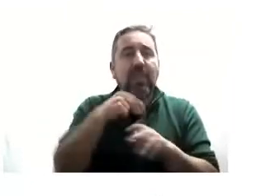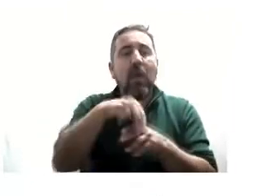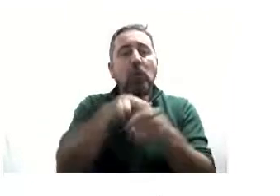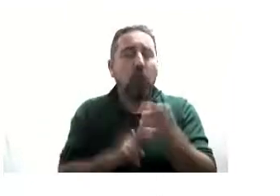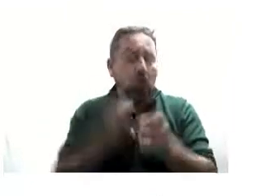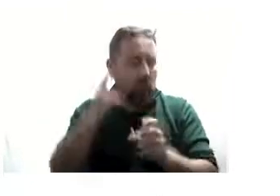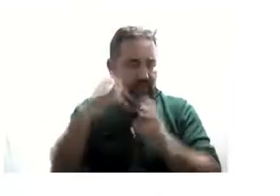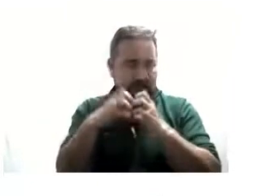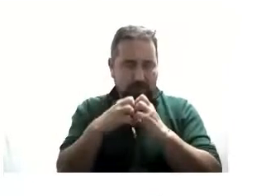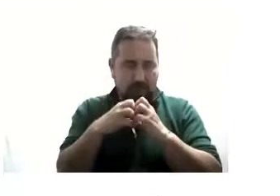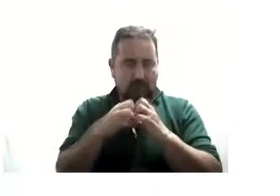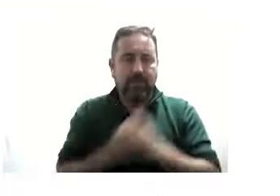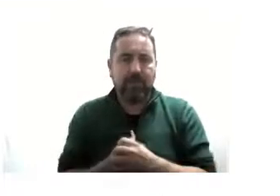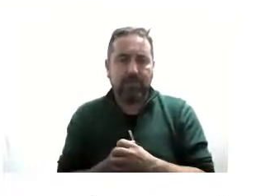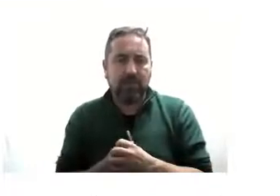cerebral.